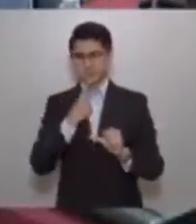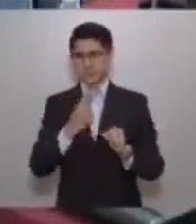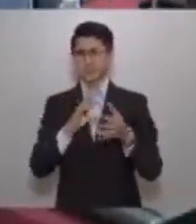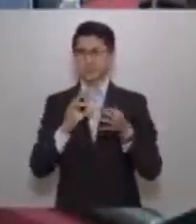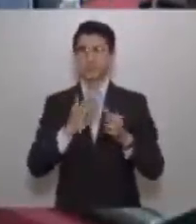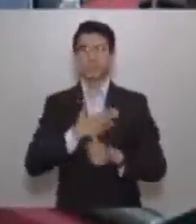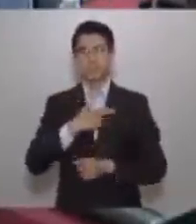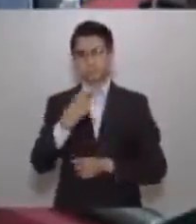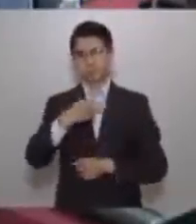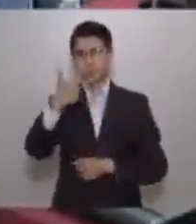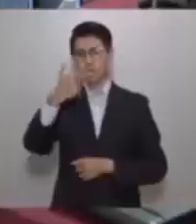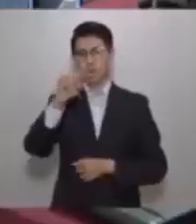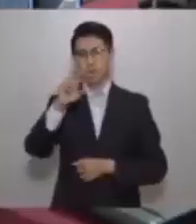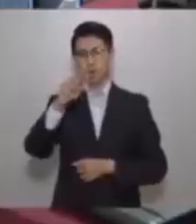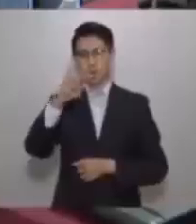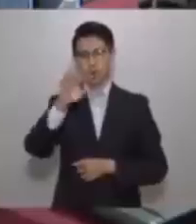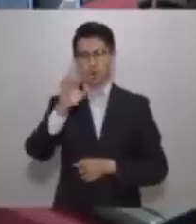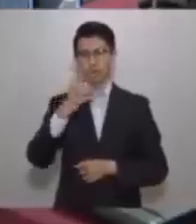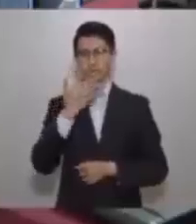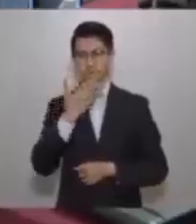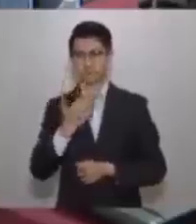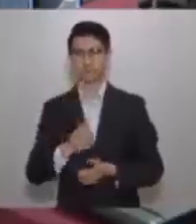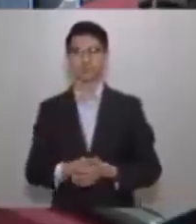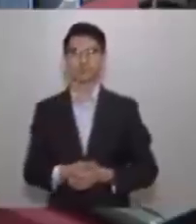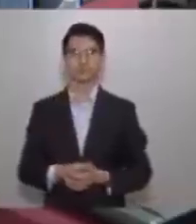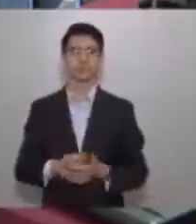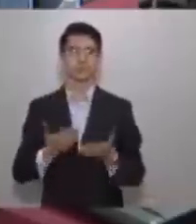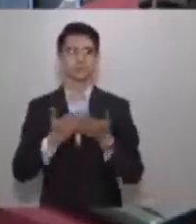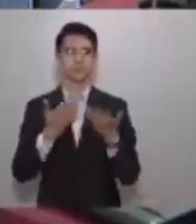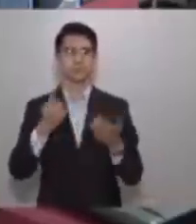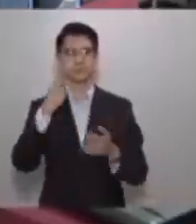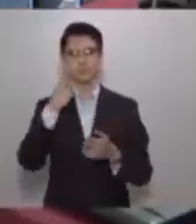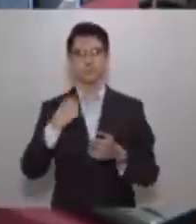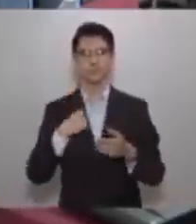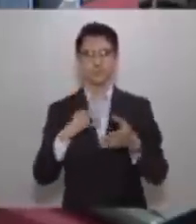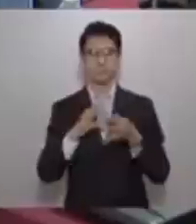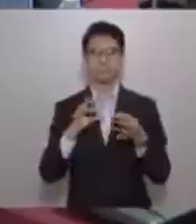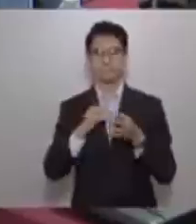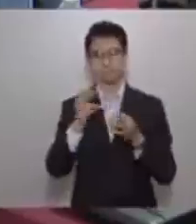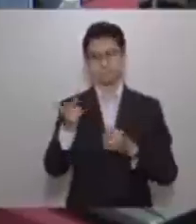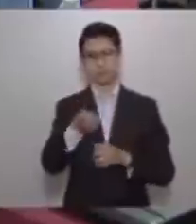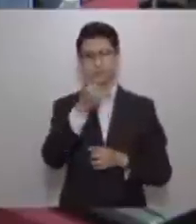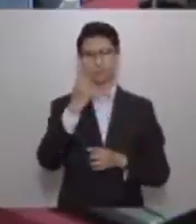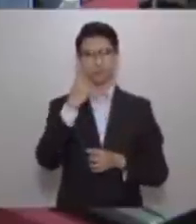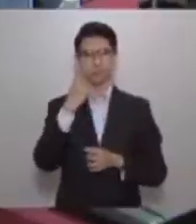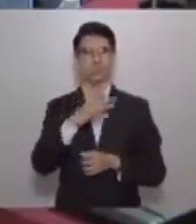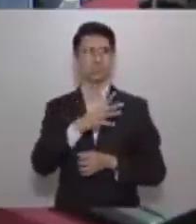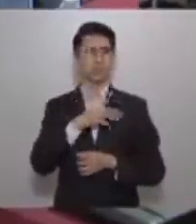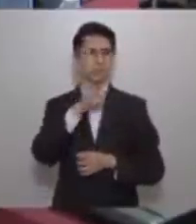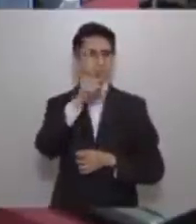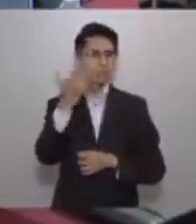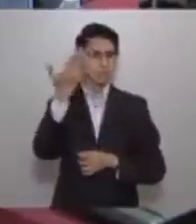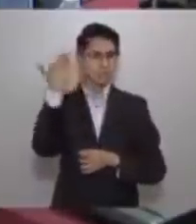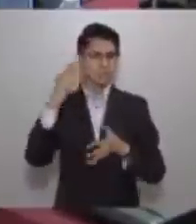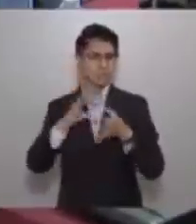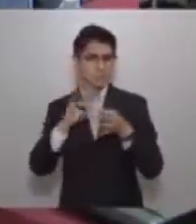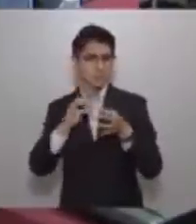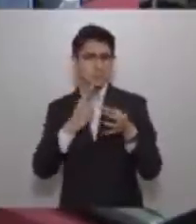al caso de este jovencito originario de San Diego que perdió la vida en este